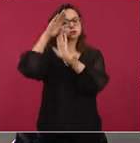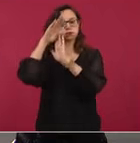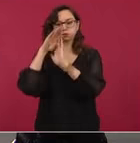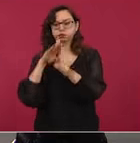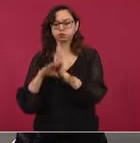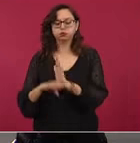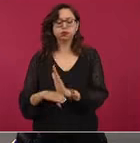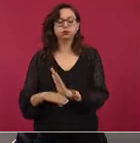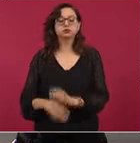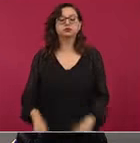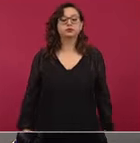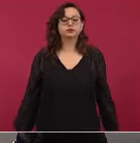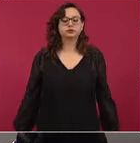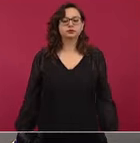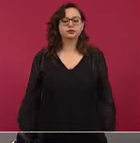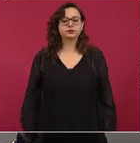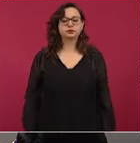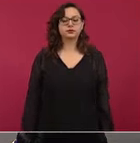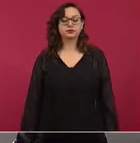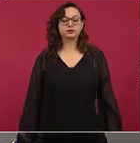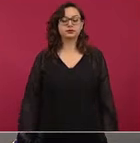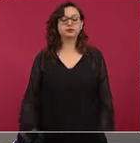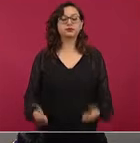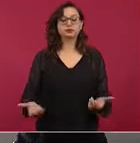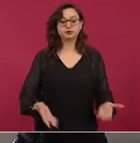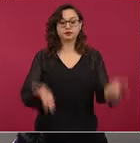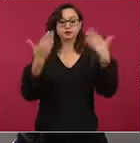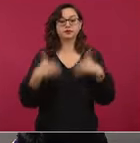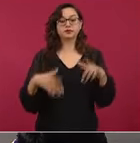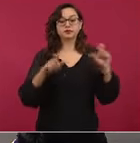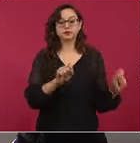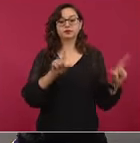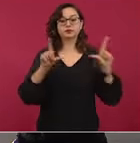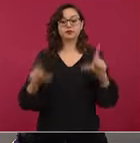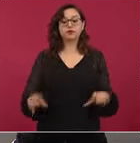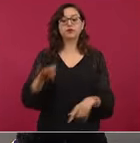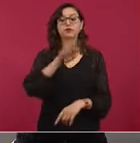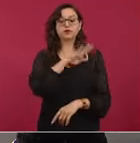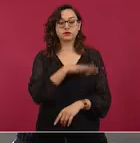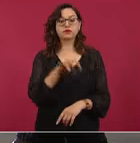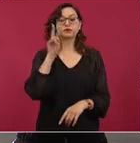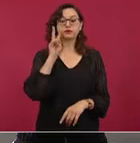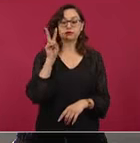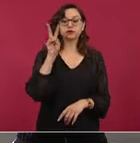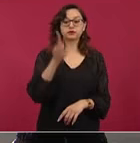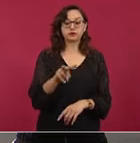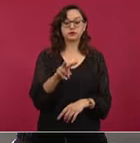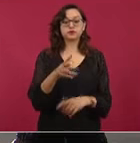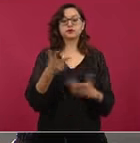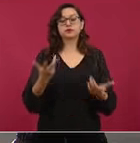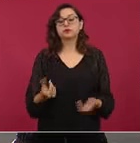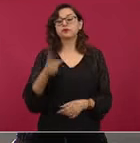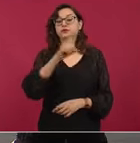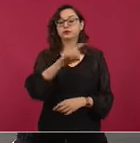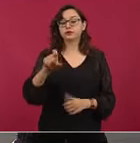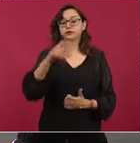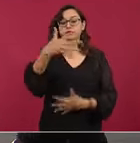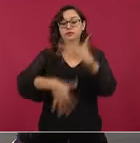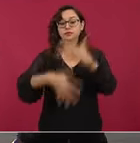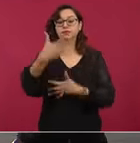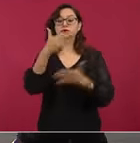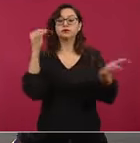Y en la siguiente es la tabla que señala el presidente. Podemos ver ahí de un monitoreo de más de 115